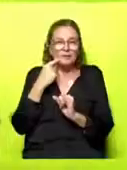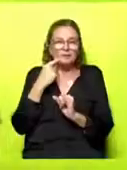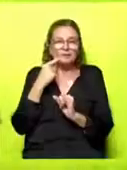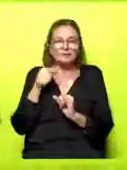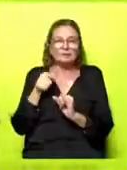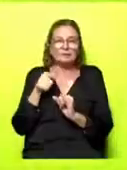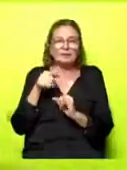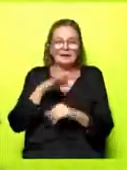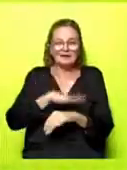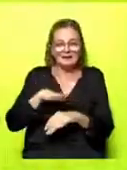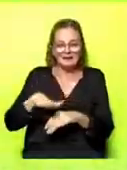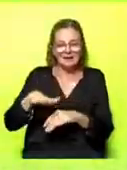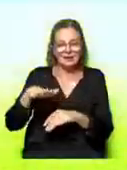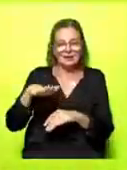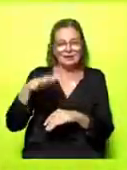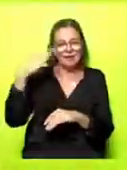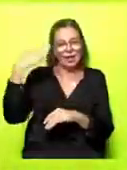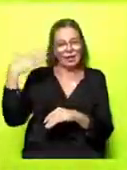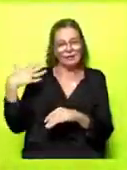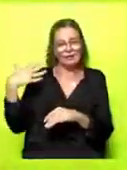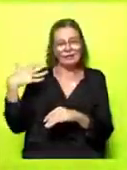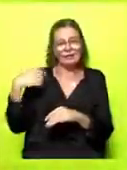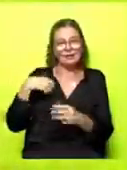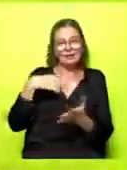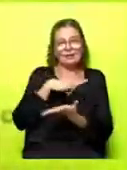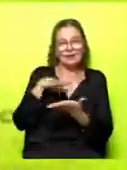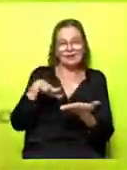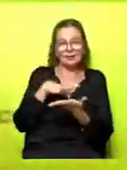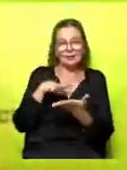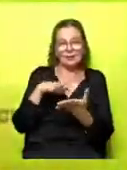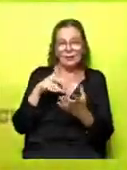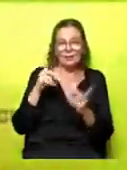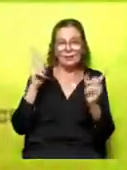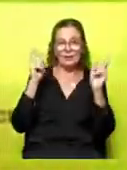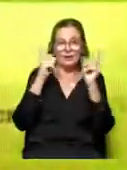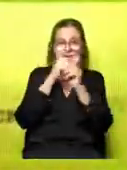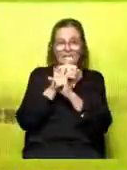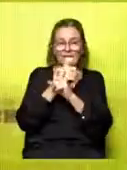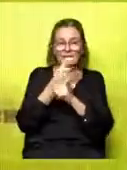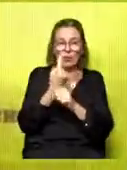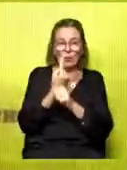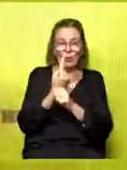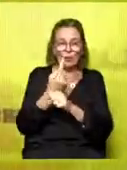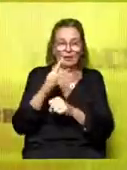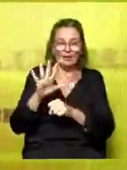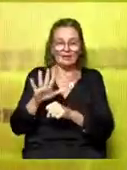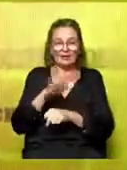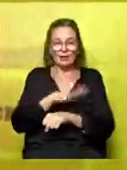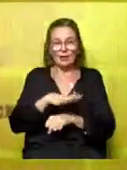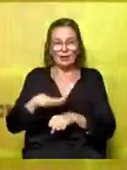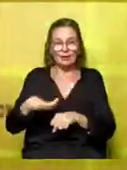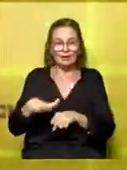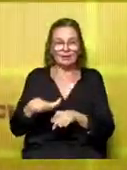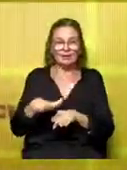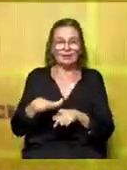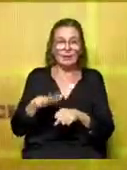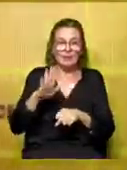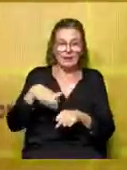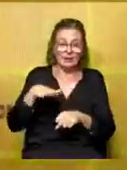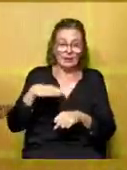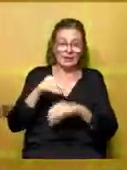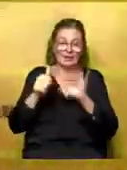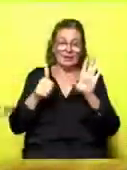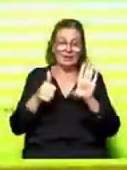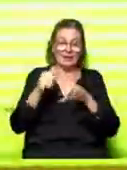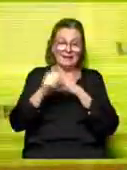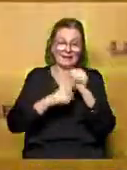de los niños y niñas, la situación es más grave. Uno de cada cinco niños menores de 6 años